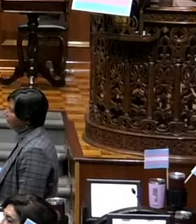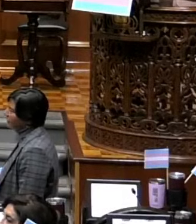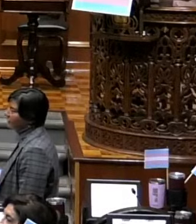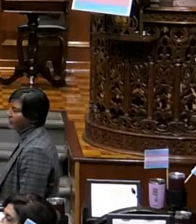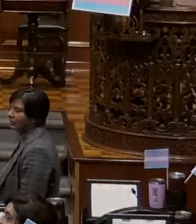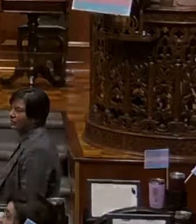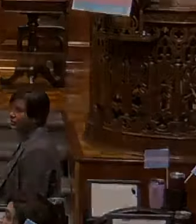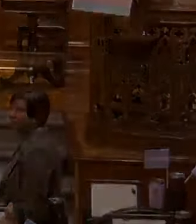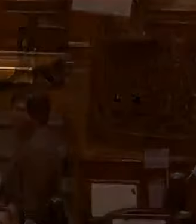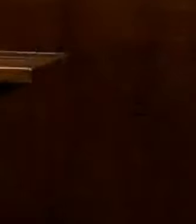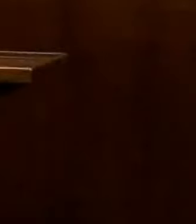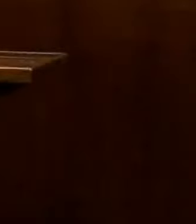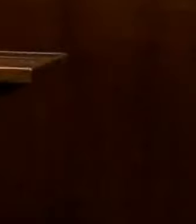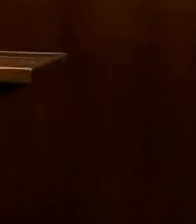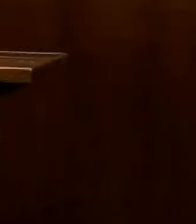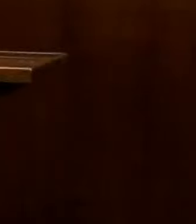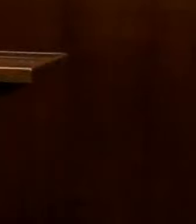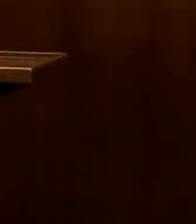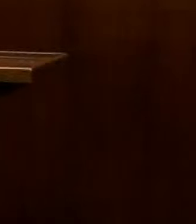Muy buenas tardes,